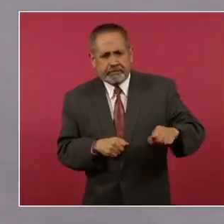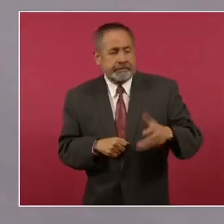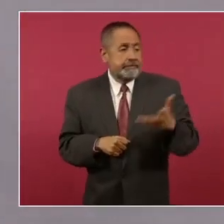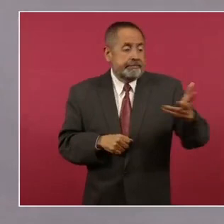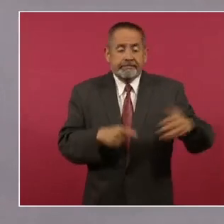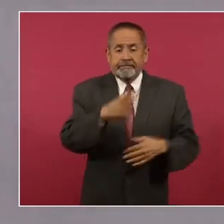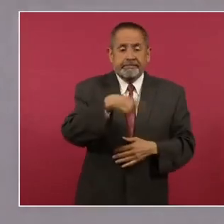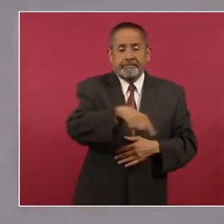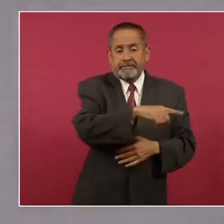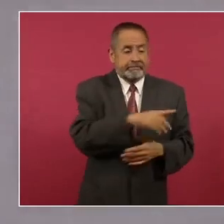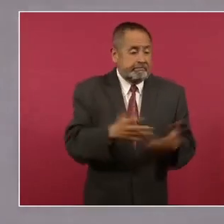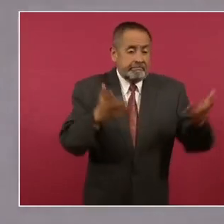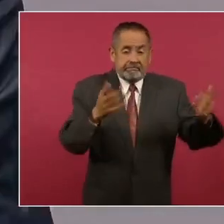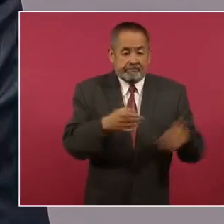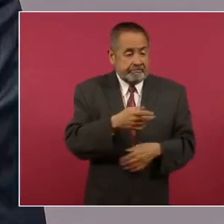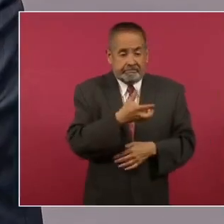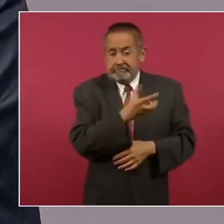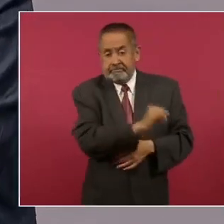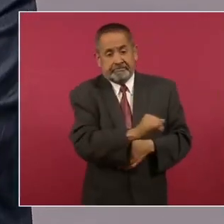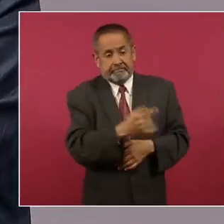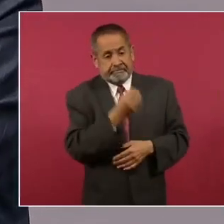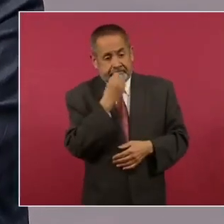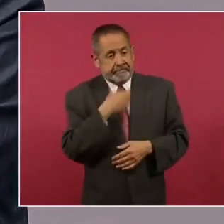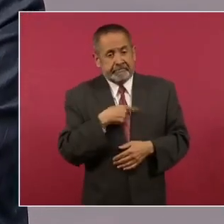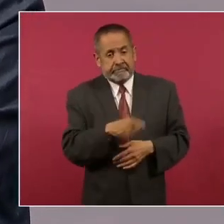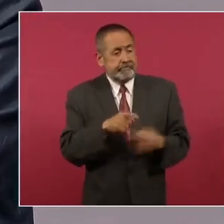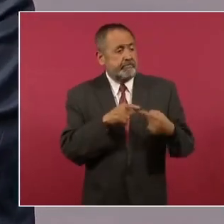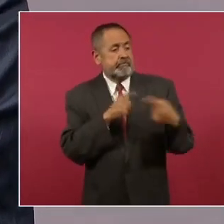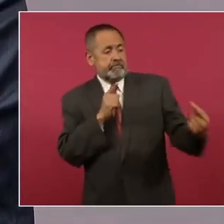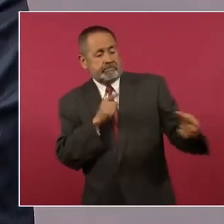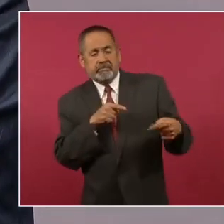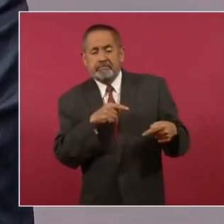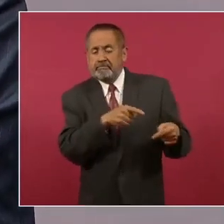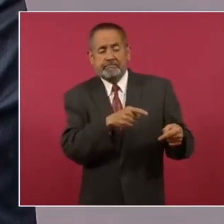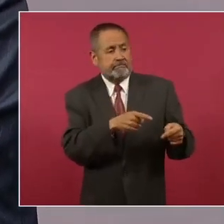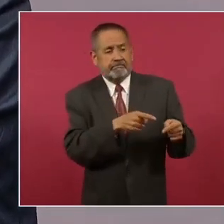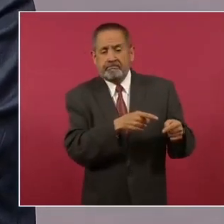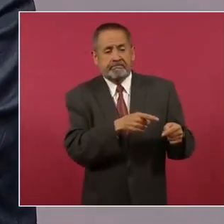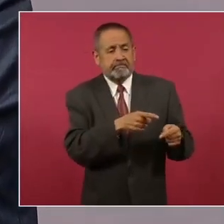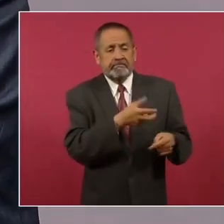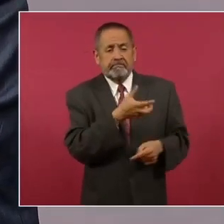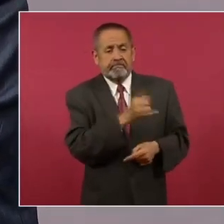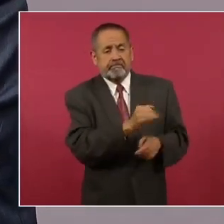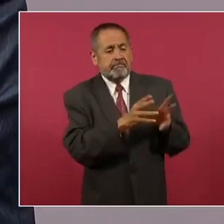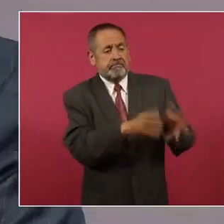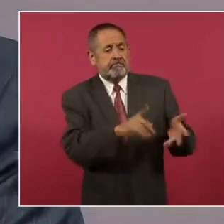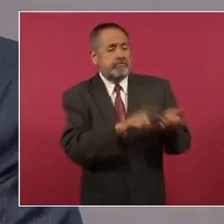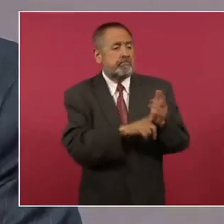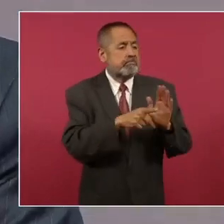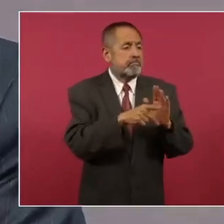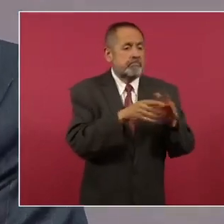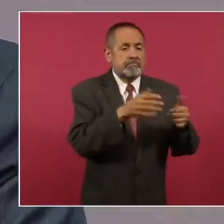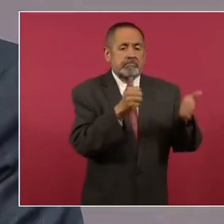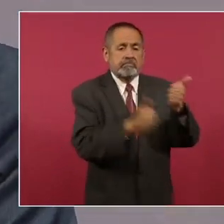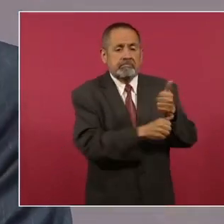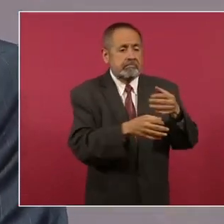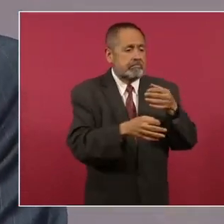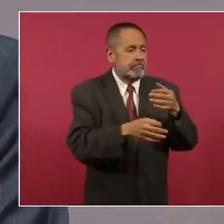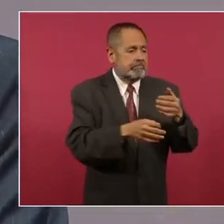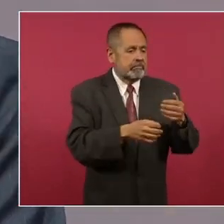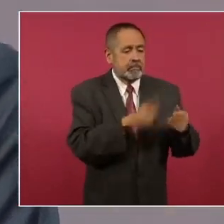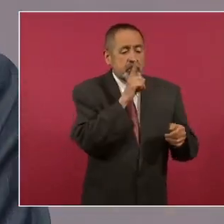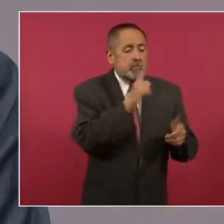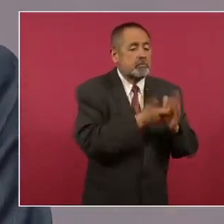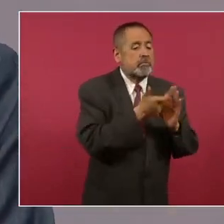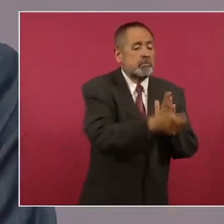queda de otra, nuestros adversarios y sus medios de información